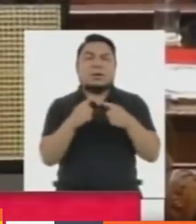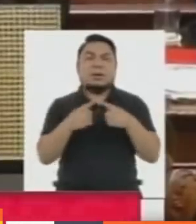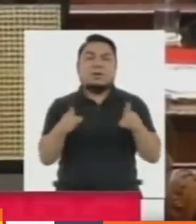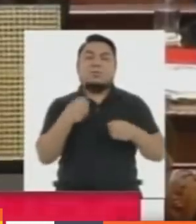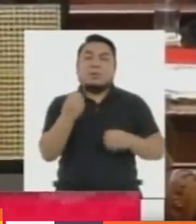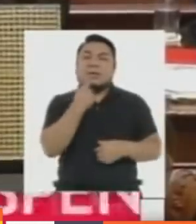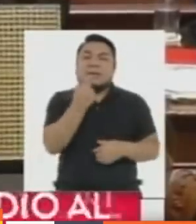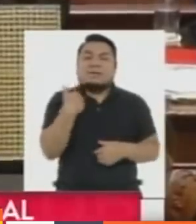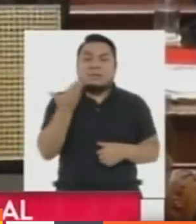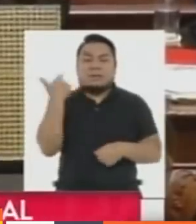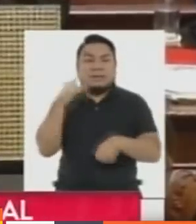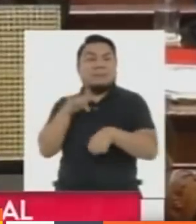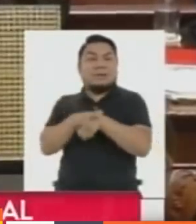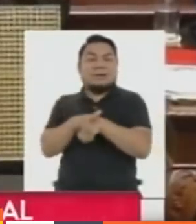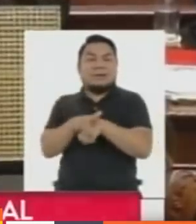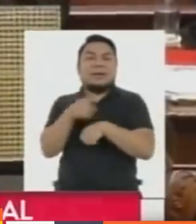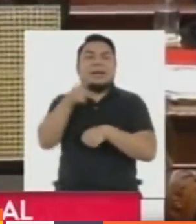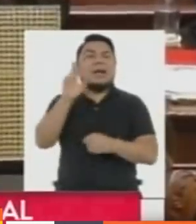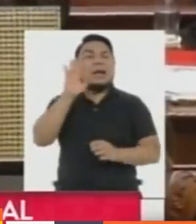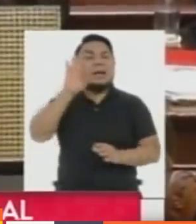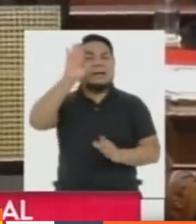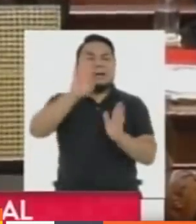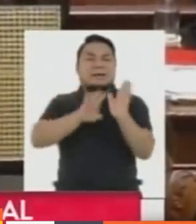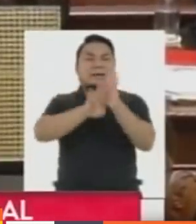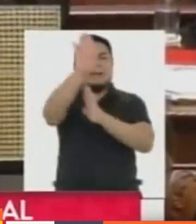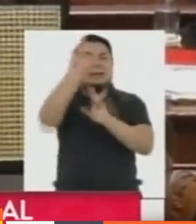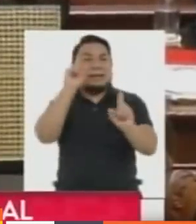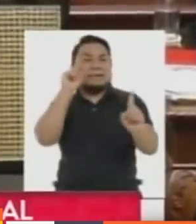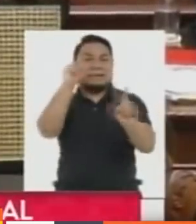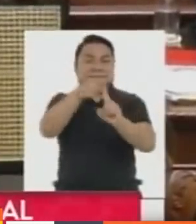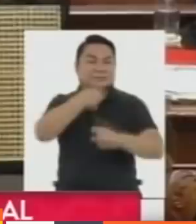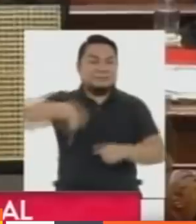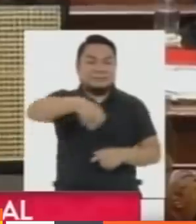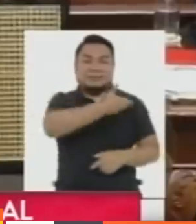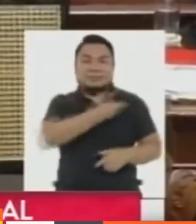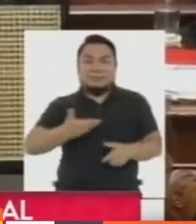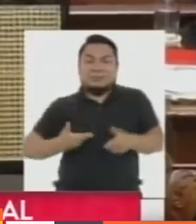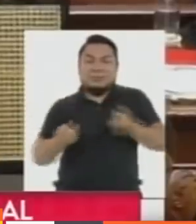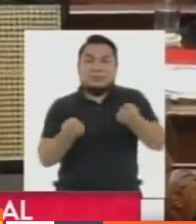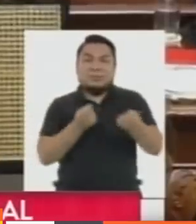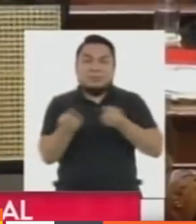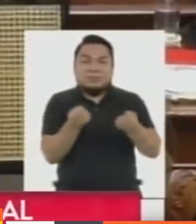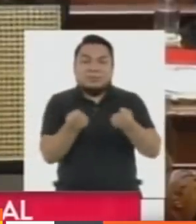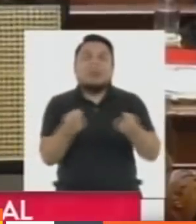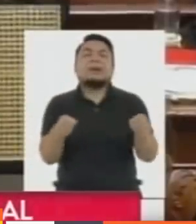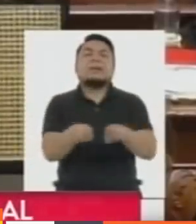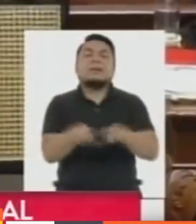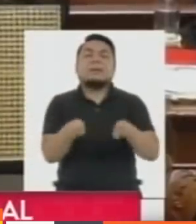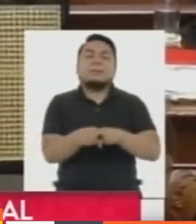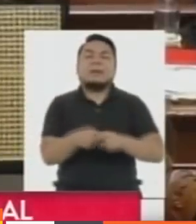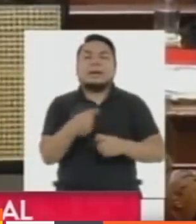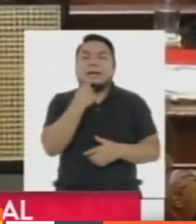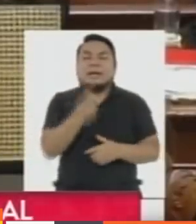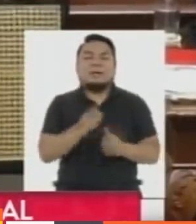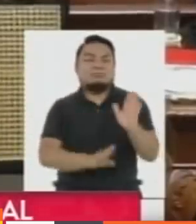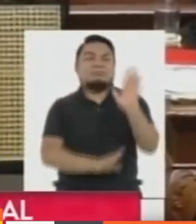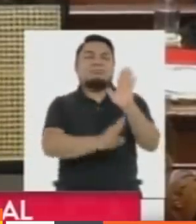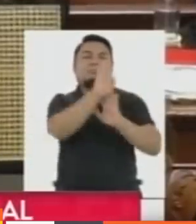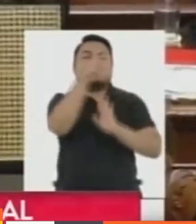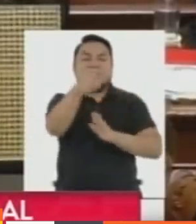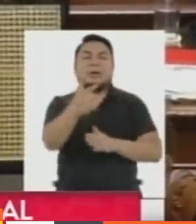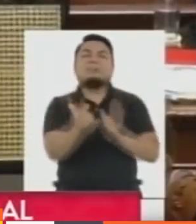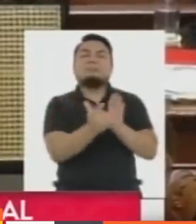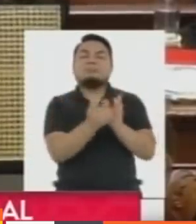debate y dijo que éste había culminado luego se procederá al voto resultando 50 votos a favor 31 en contra y 13